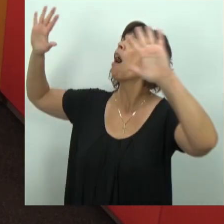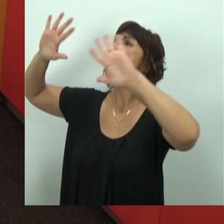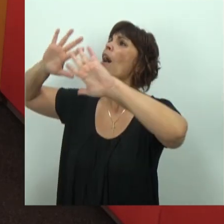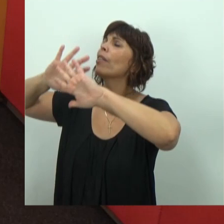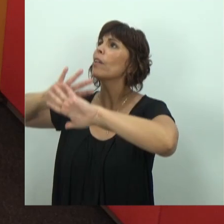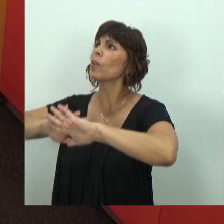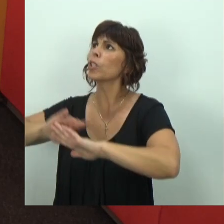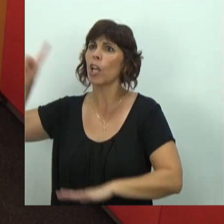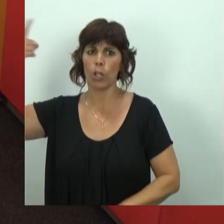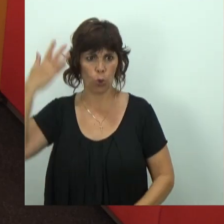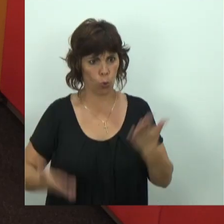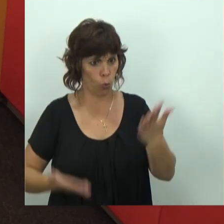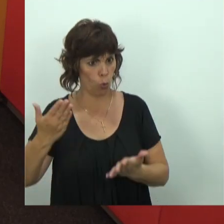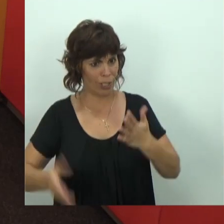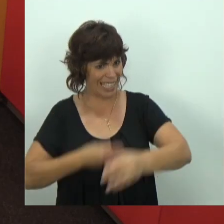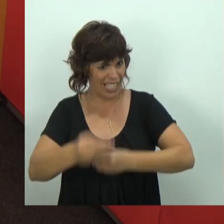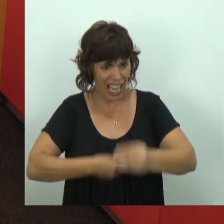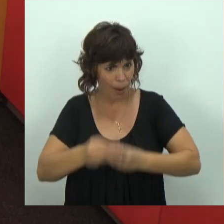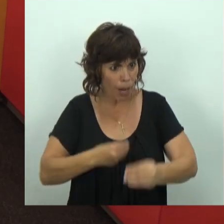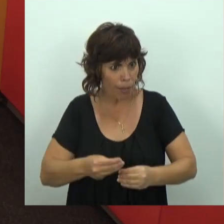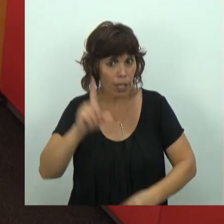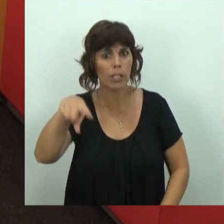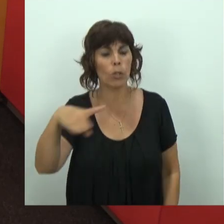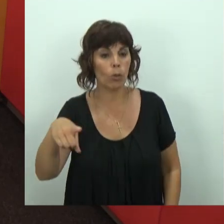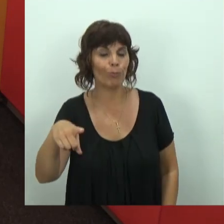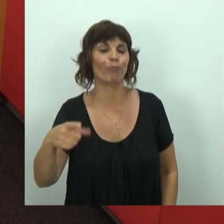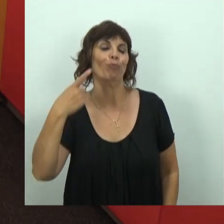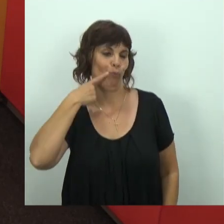Os digo que pronto,